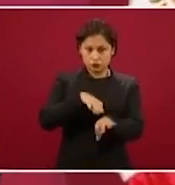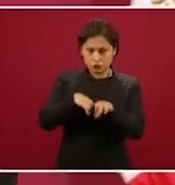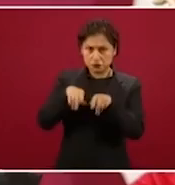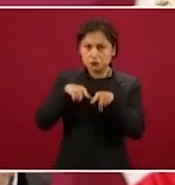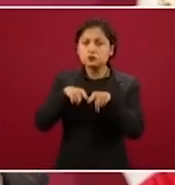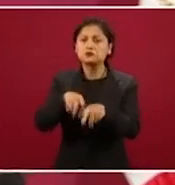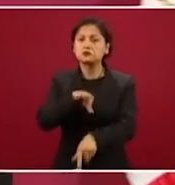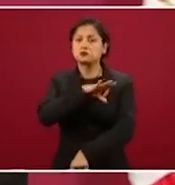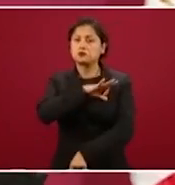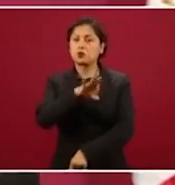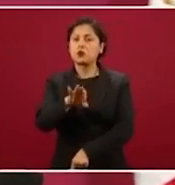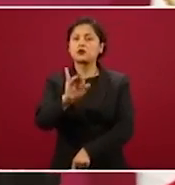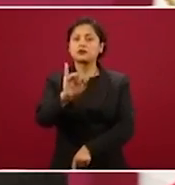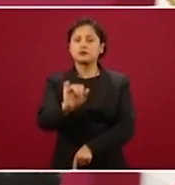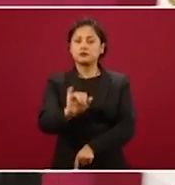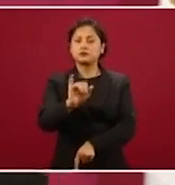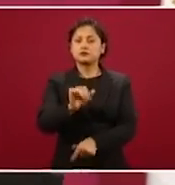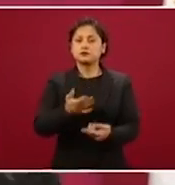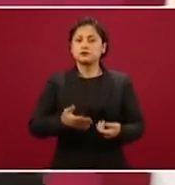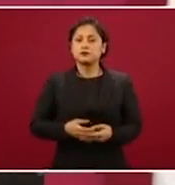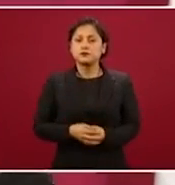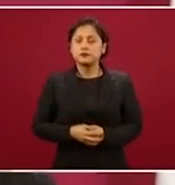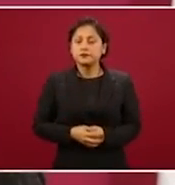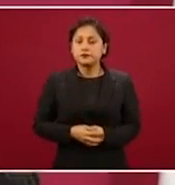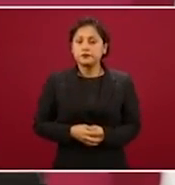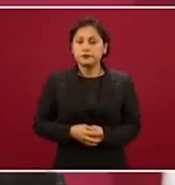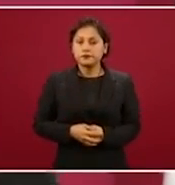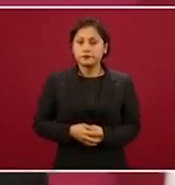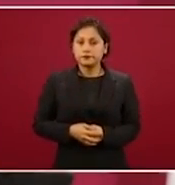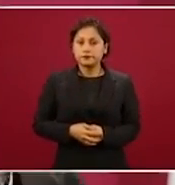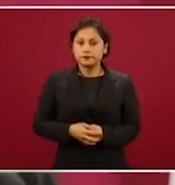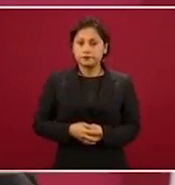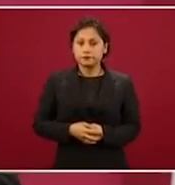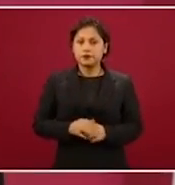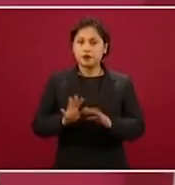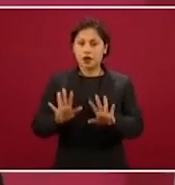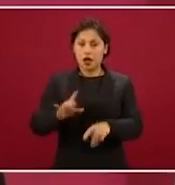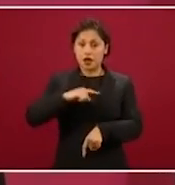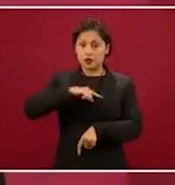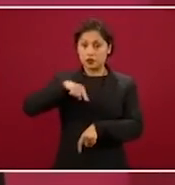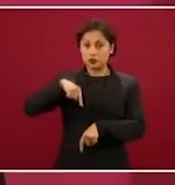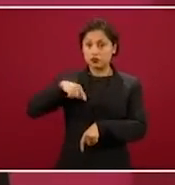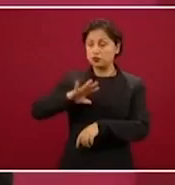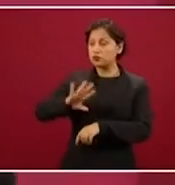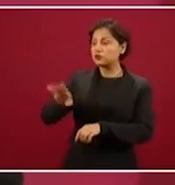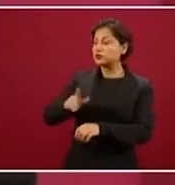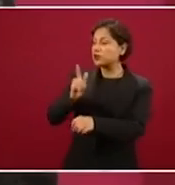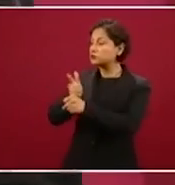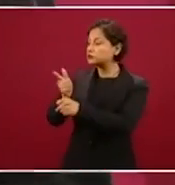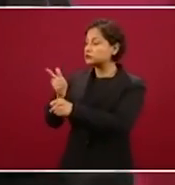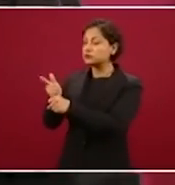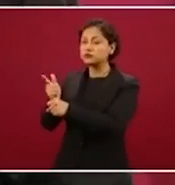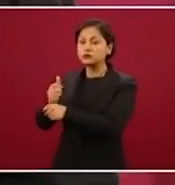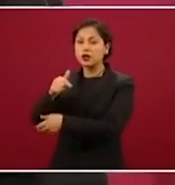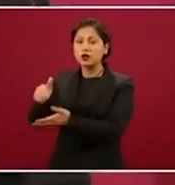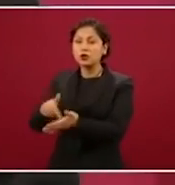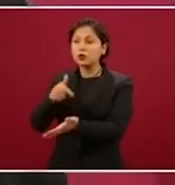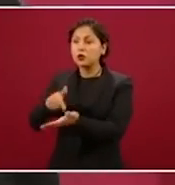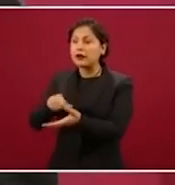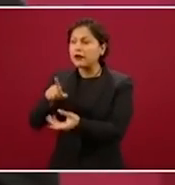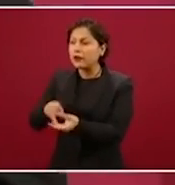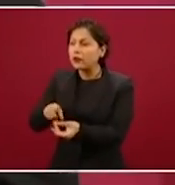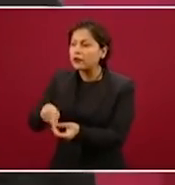con información de dónde hay opciones. Hay mucha rotación, por